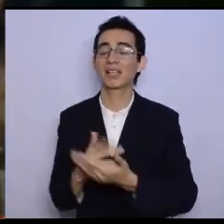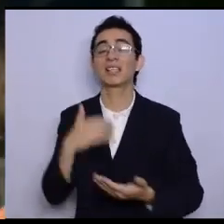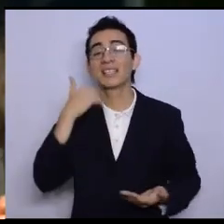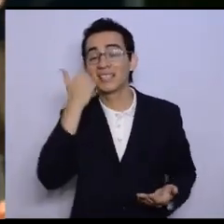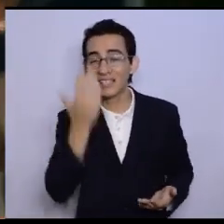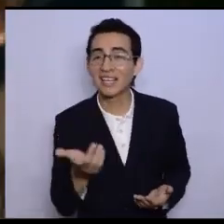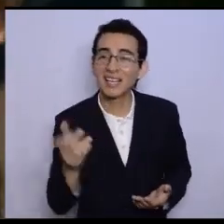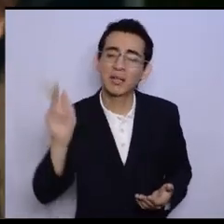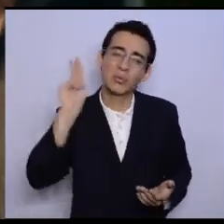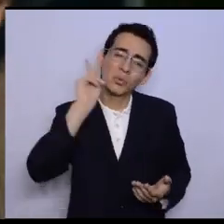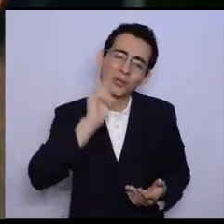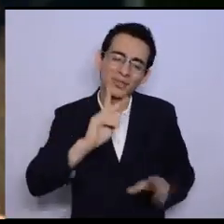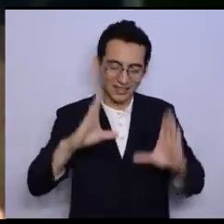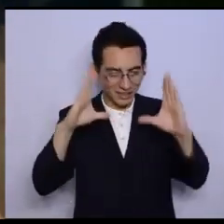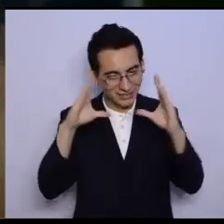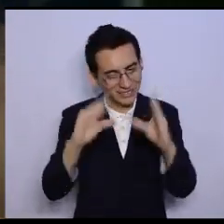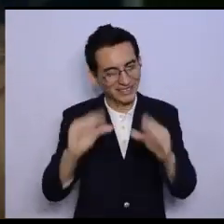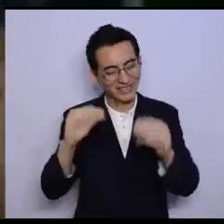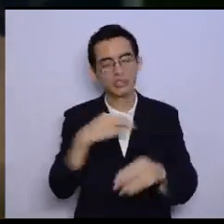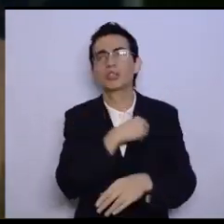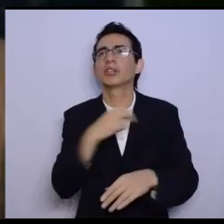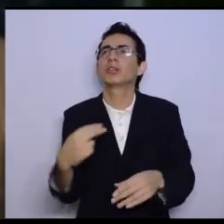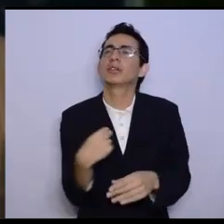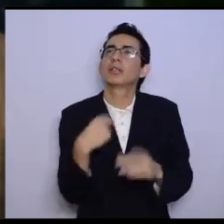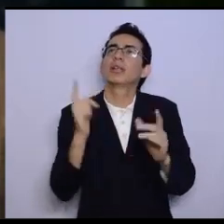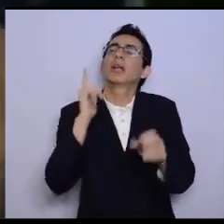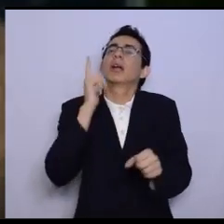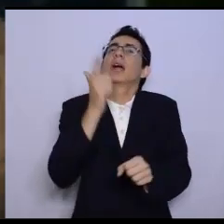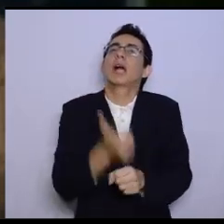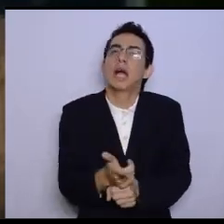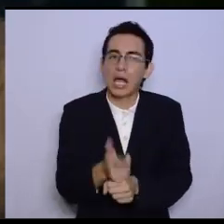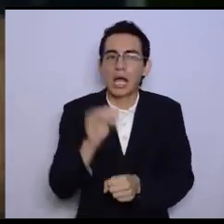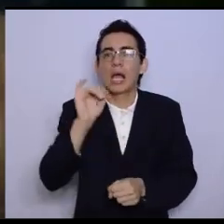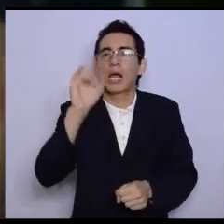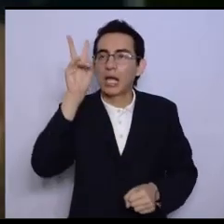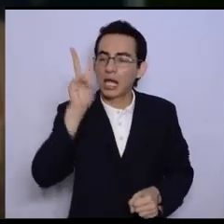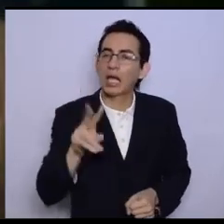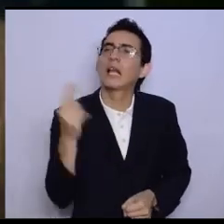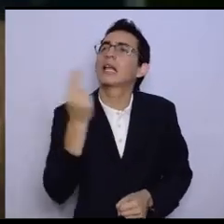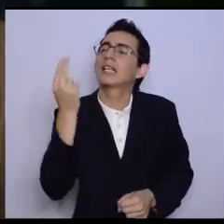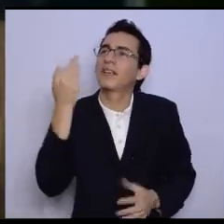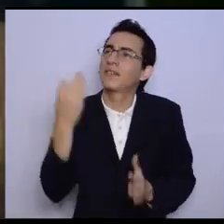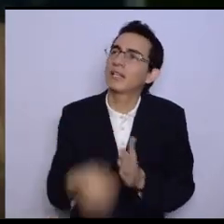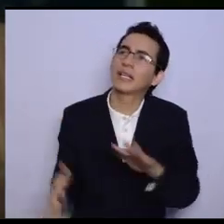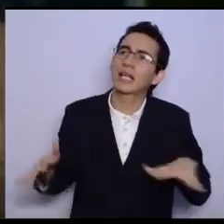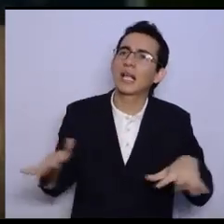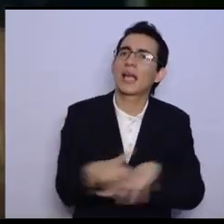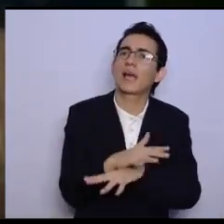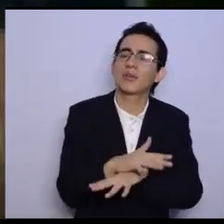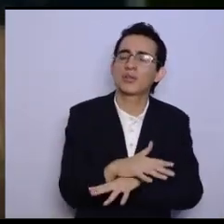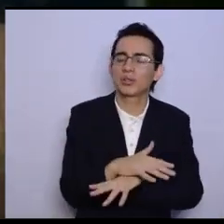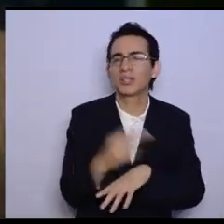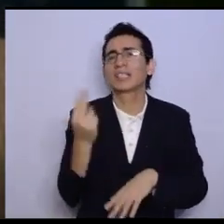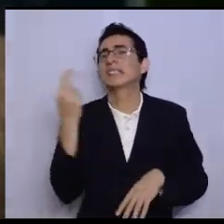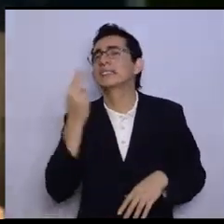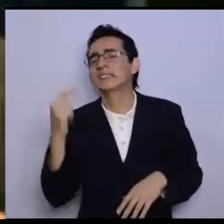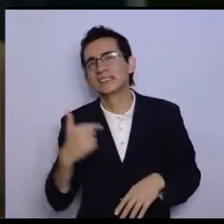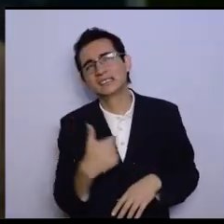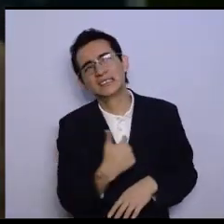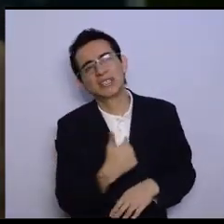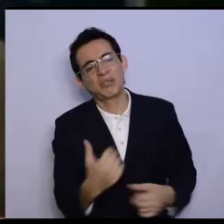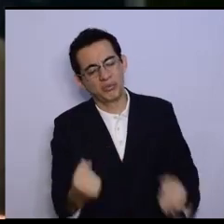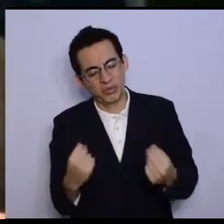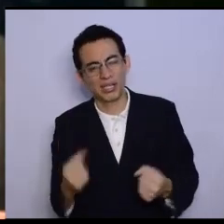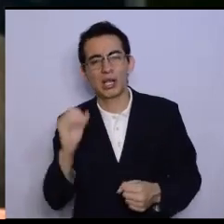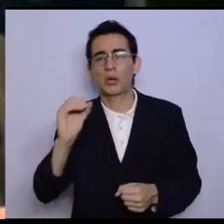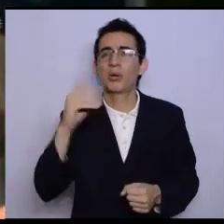Él quiere enseñarte a enfrentar con su gracia, con su capacidad, con su fuerza y su